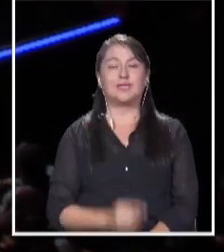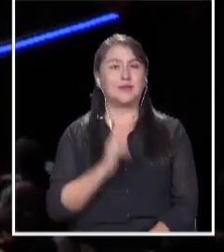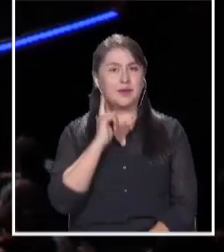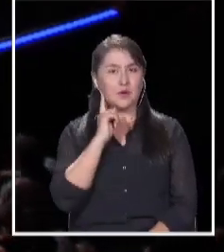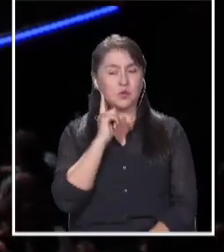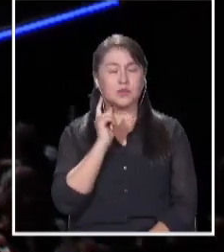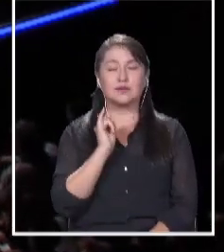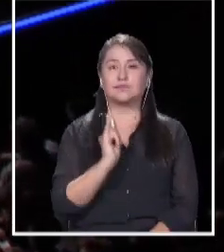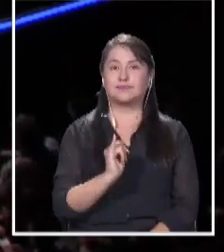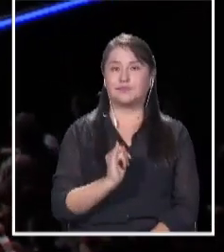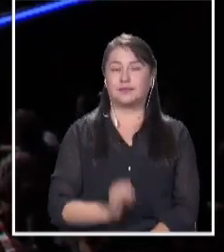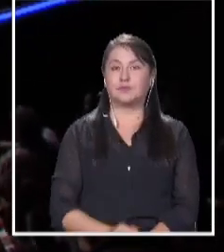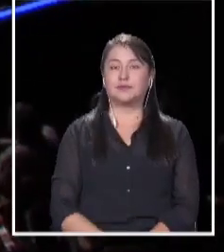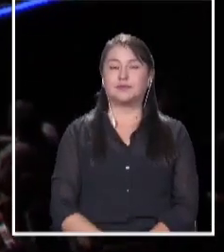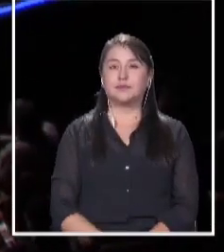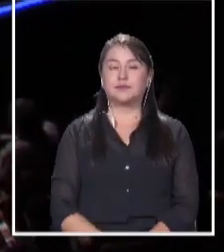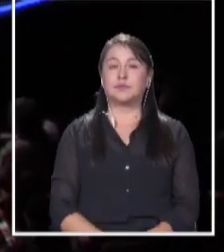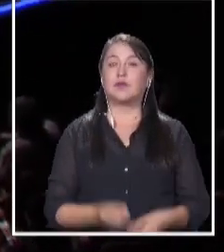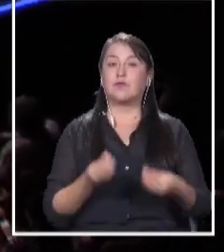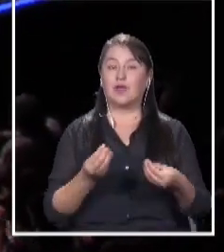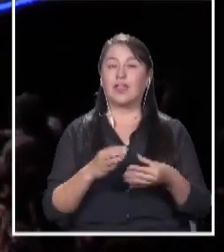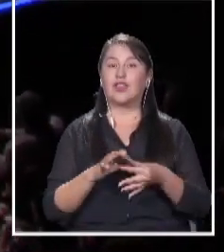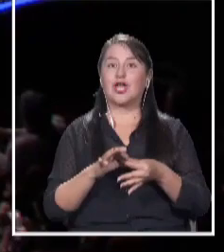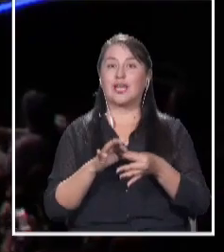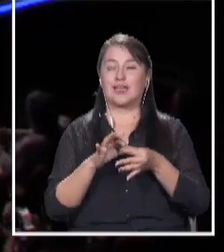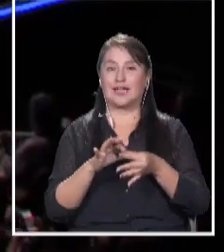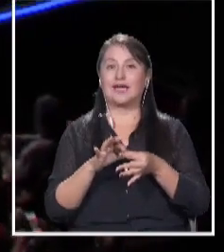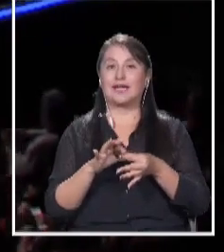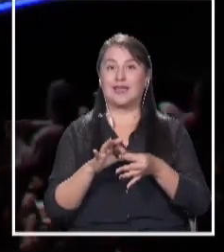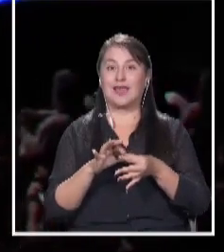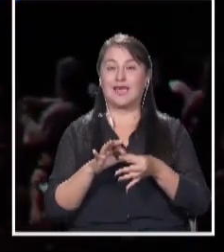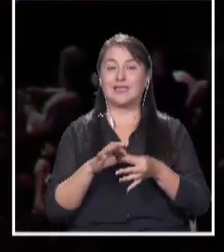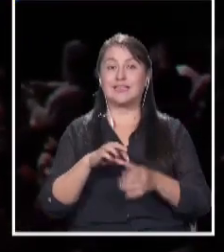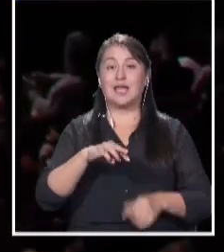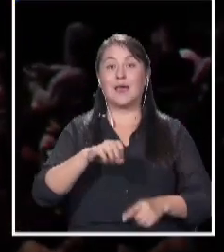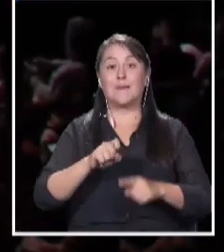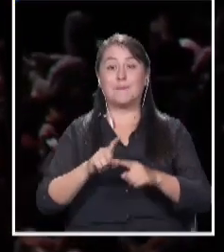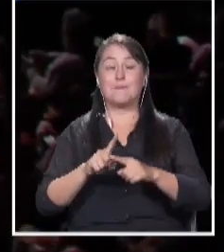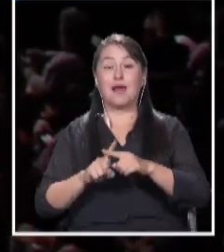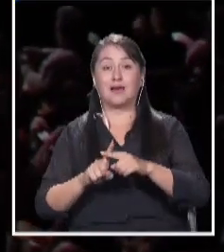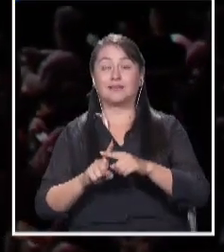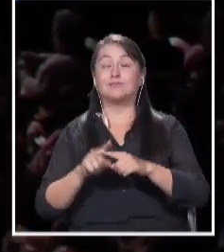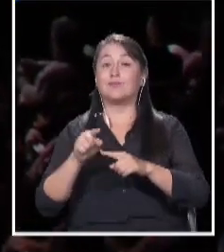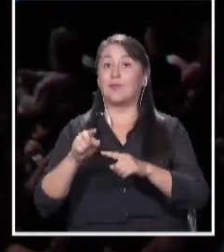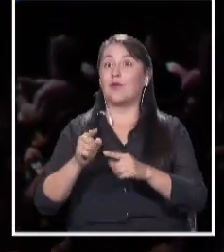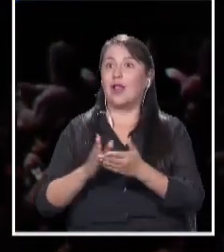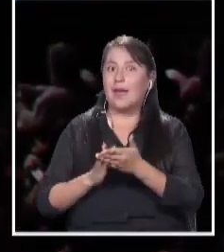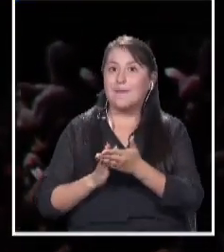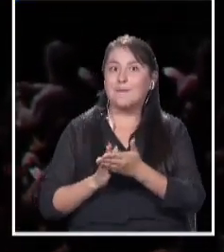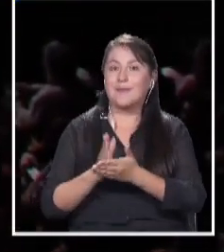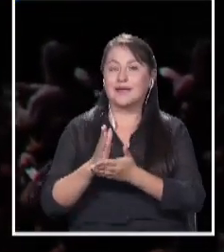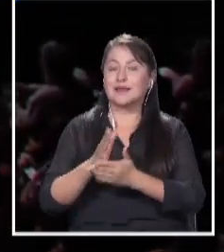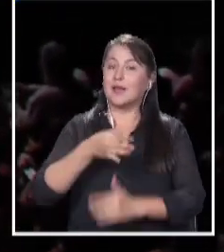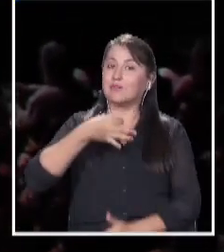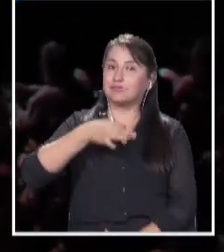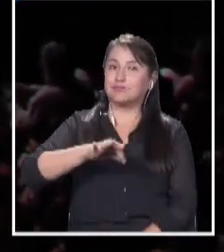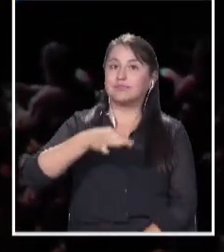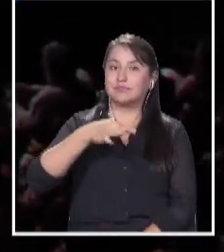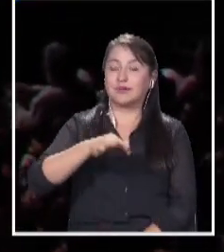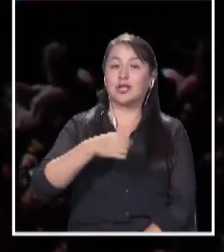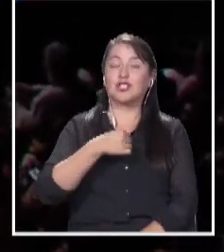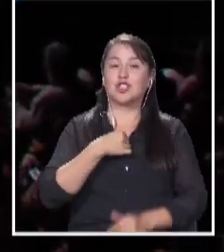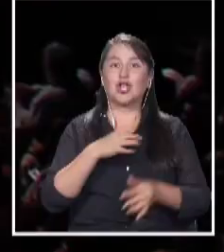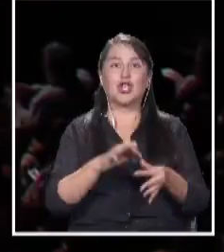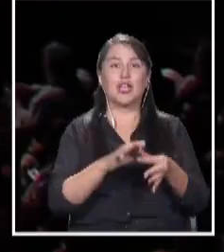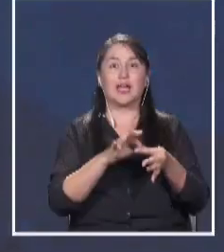Sí. Perfecto. Bueno, muchísimas gracias, Max, por la introducción. Yo quiero dar las gracias a